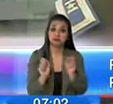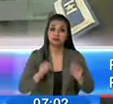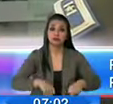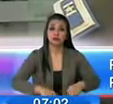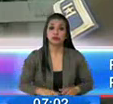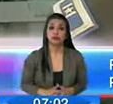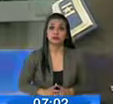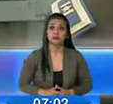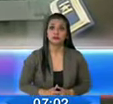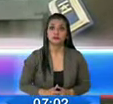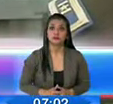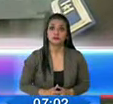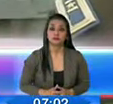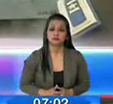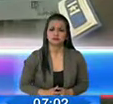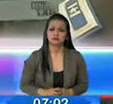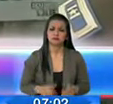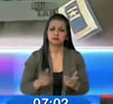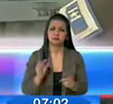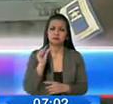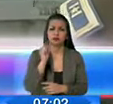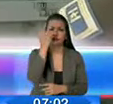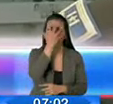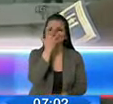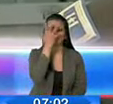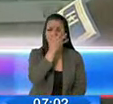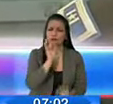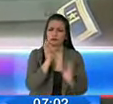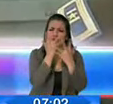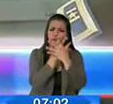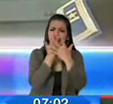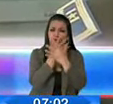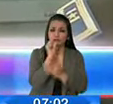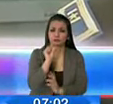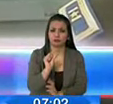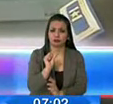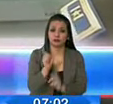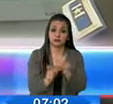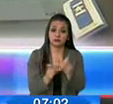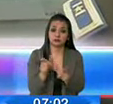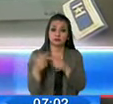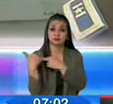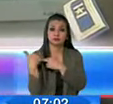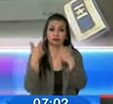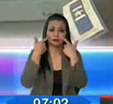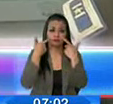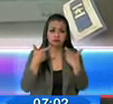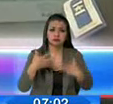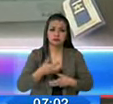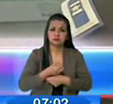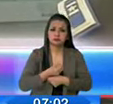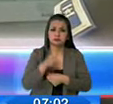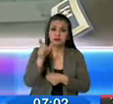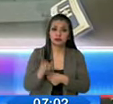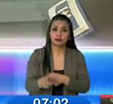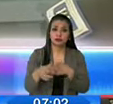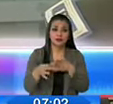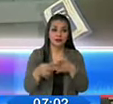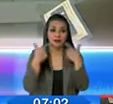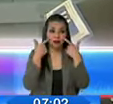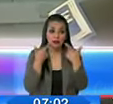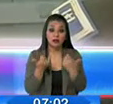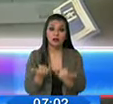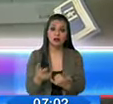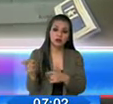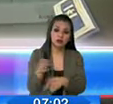ver un tema que no está claro, en este caso las personas responsables, me refiero a los guías, se encuentran bajo un proceso